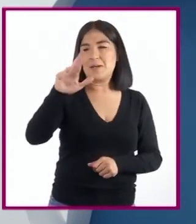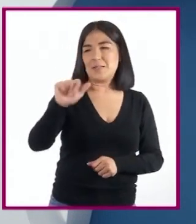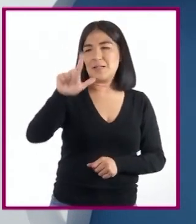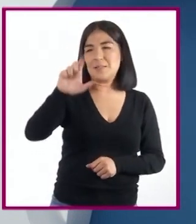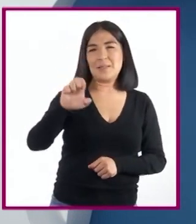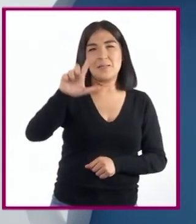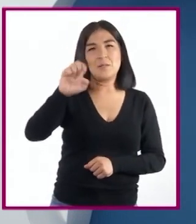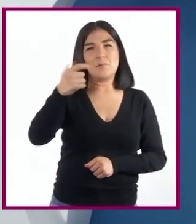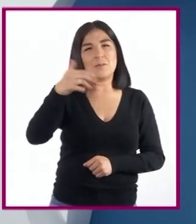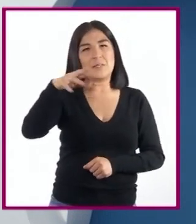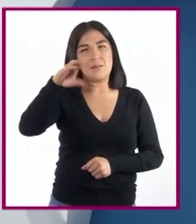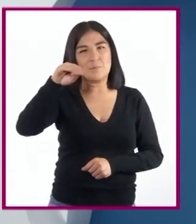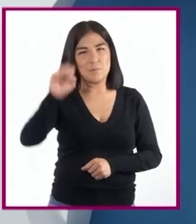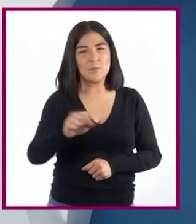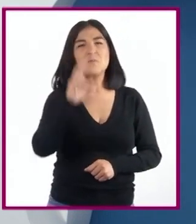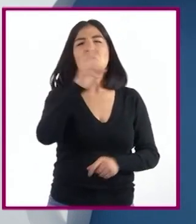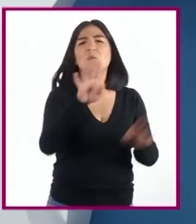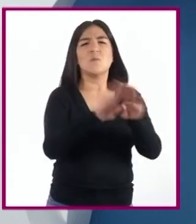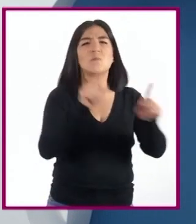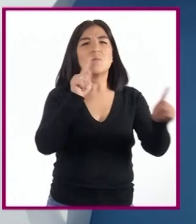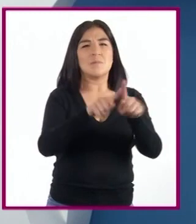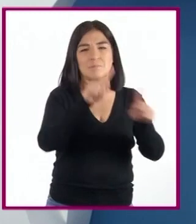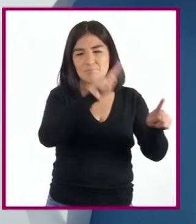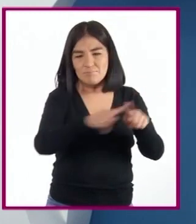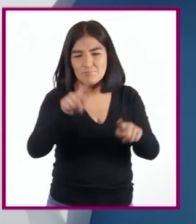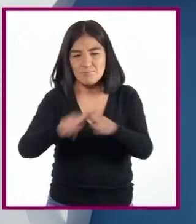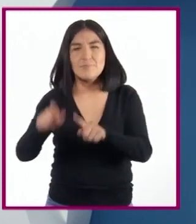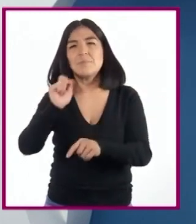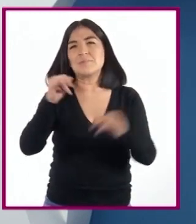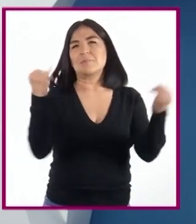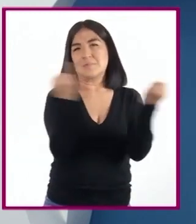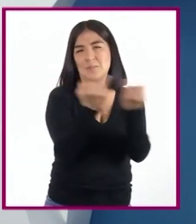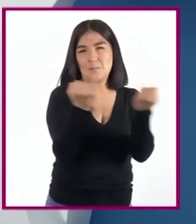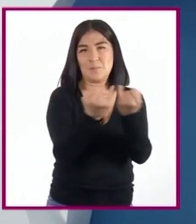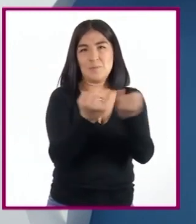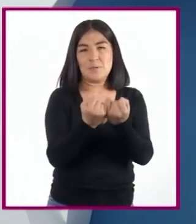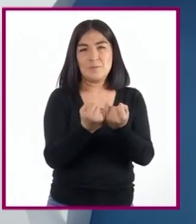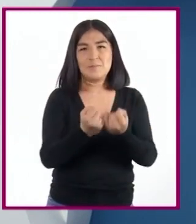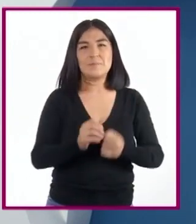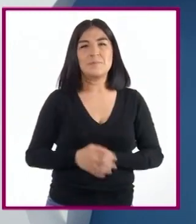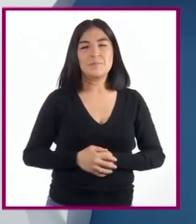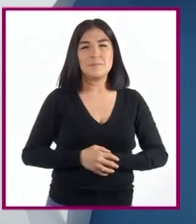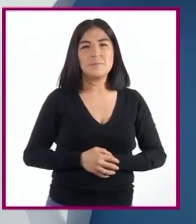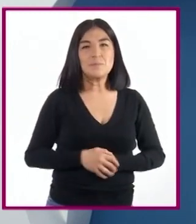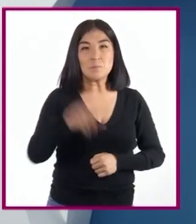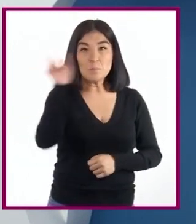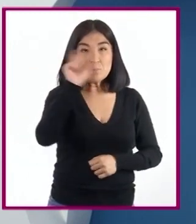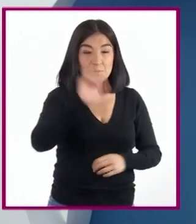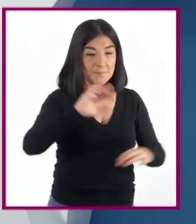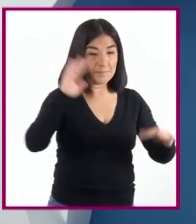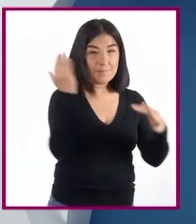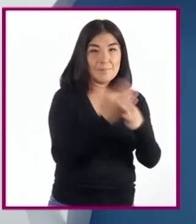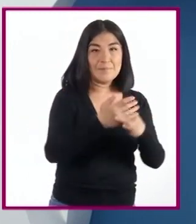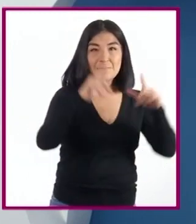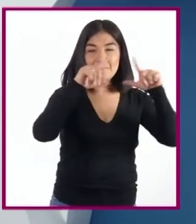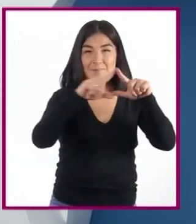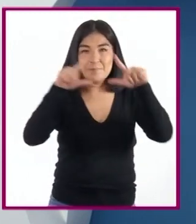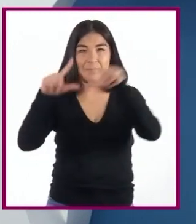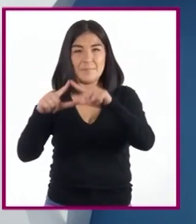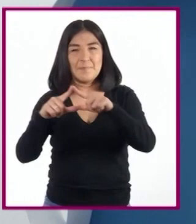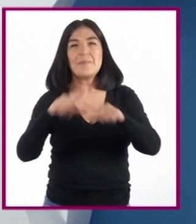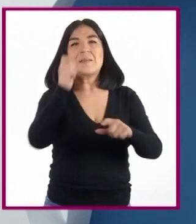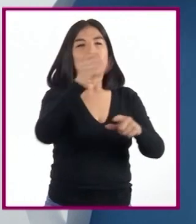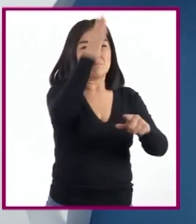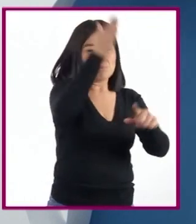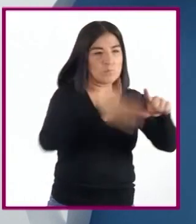nos permiten identificar elementos que pueden ser congruentes, sobre todo cuando dividamos en triángulos. Y de esta